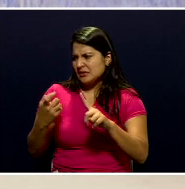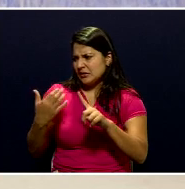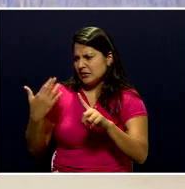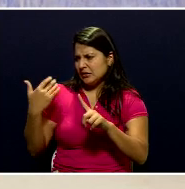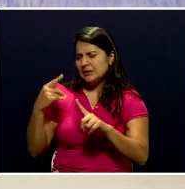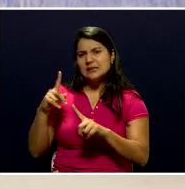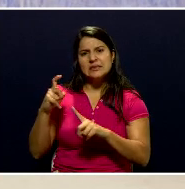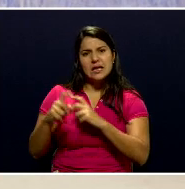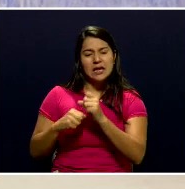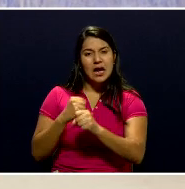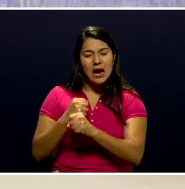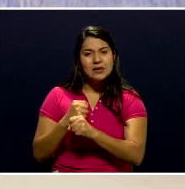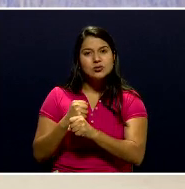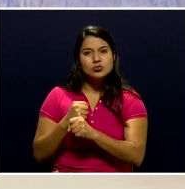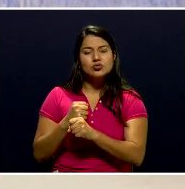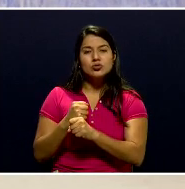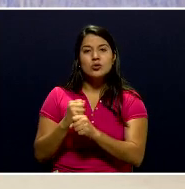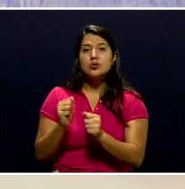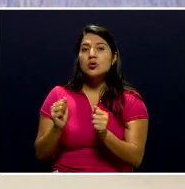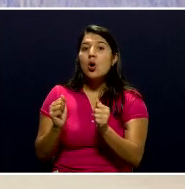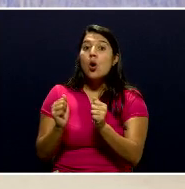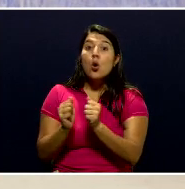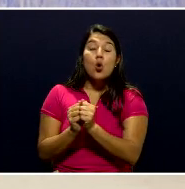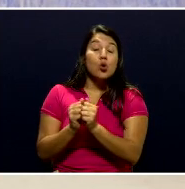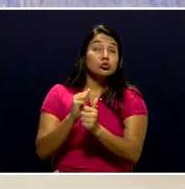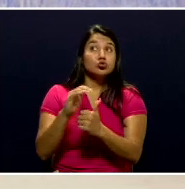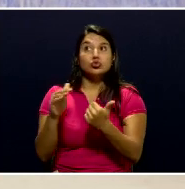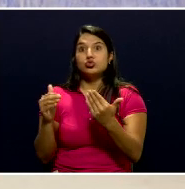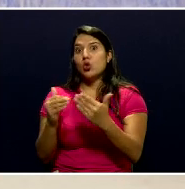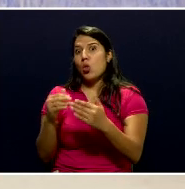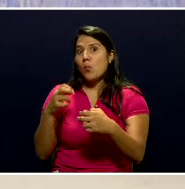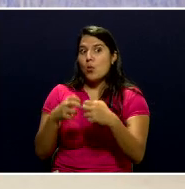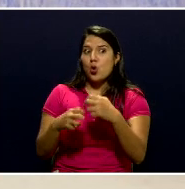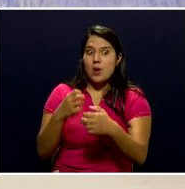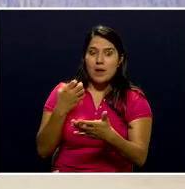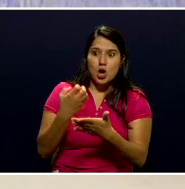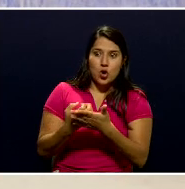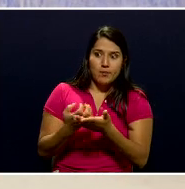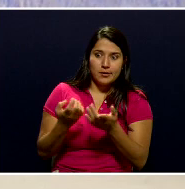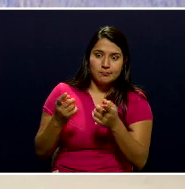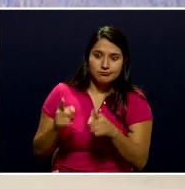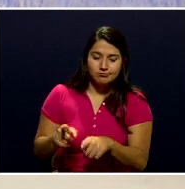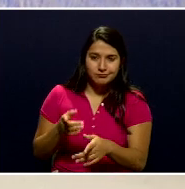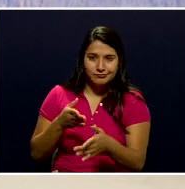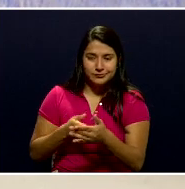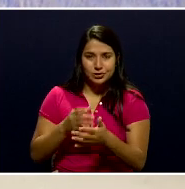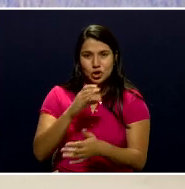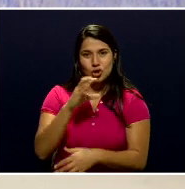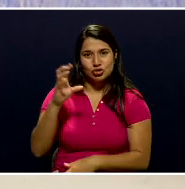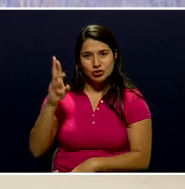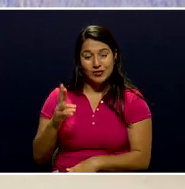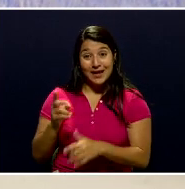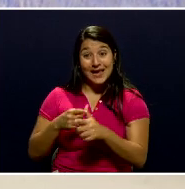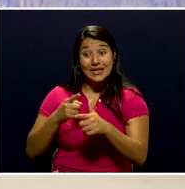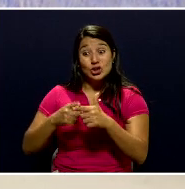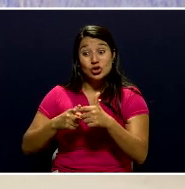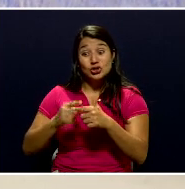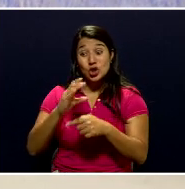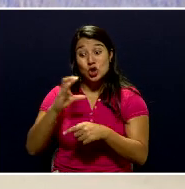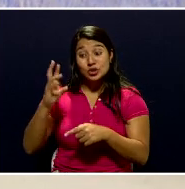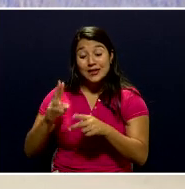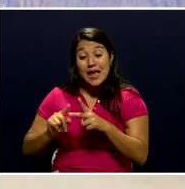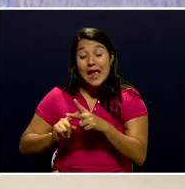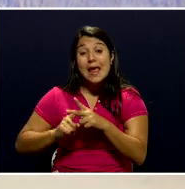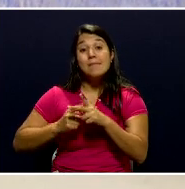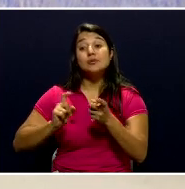años, con todas aquellas crisis económicas, y que entonces empezamos a transformar